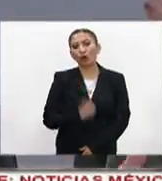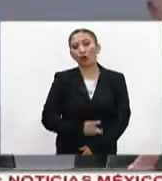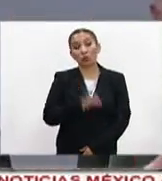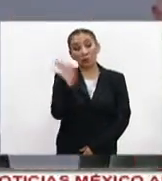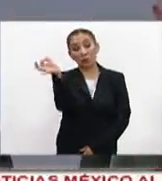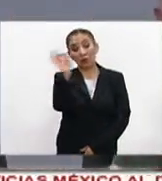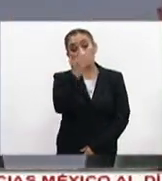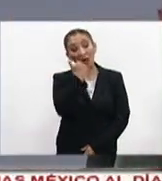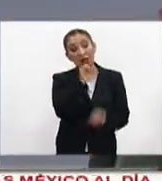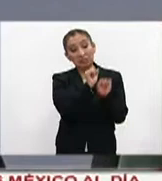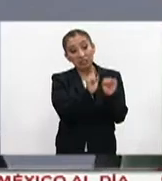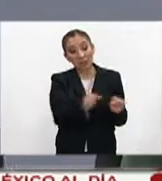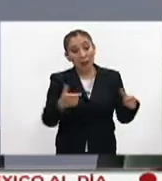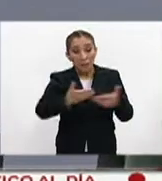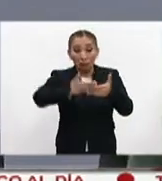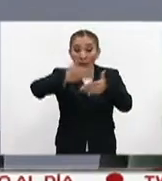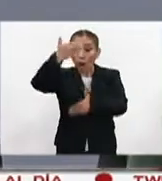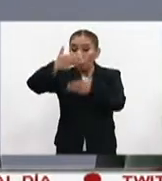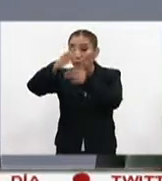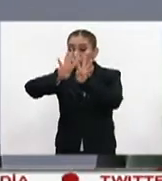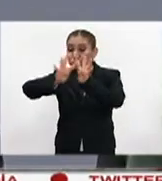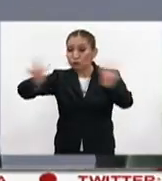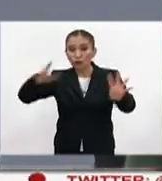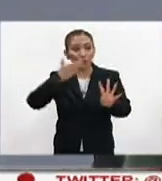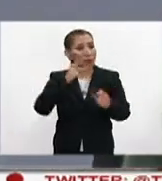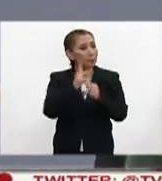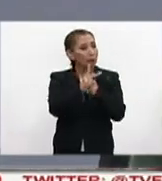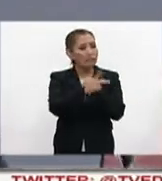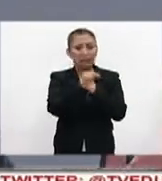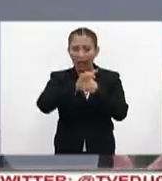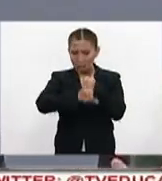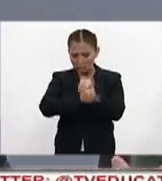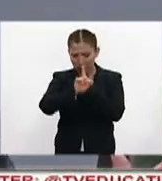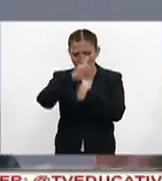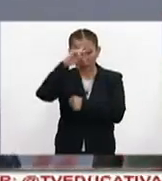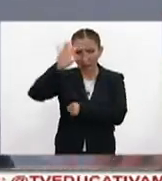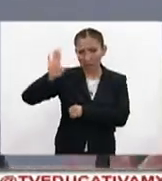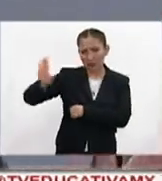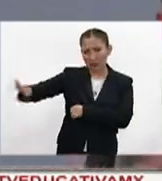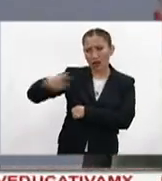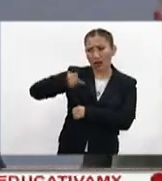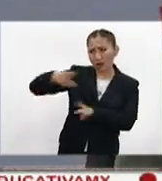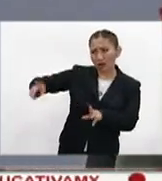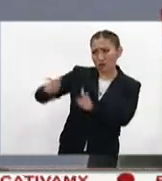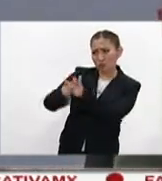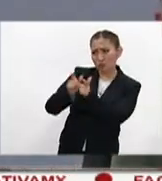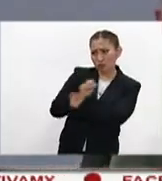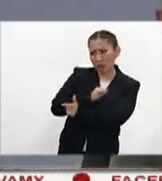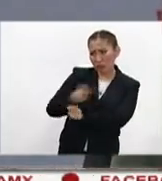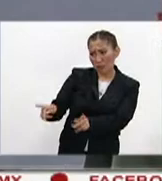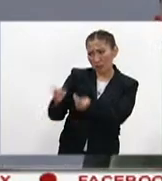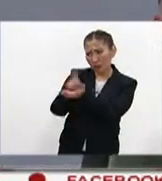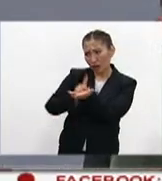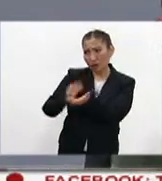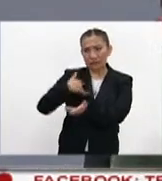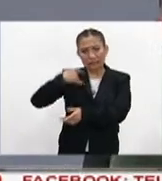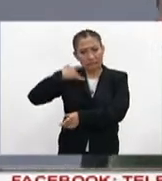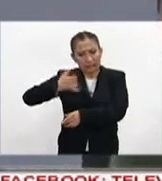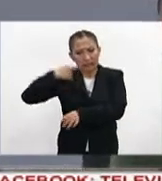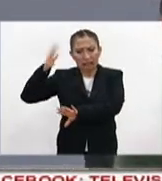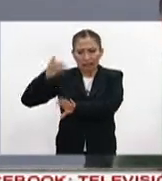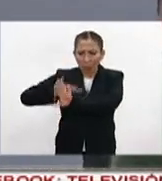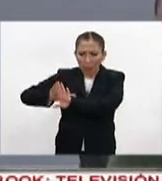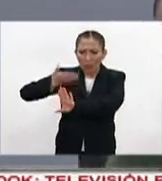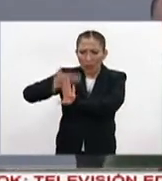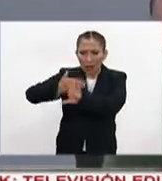Si no tenemos un sistema de muros, no vamos a tener un país. Hay muchos problemas en México. Los cárteles de la droga. Nosotros estamos luchando contra los